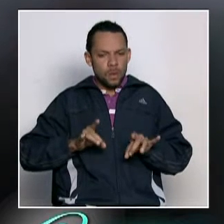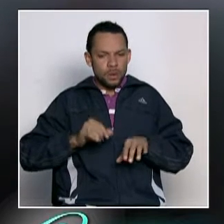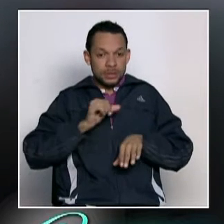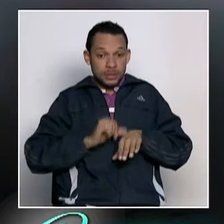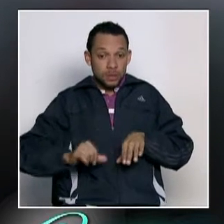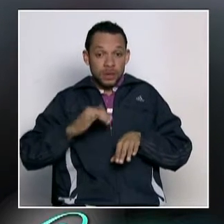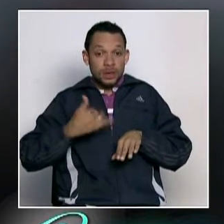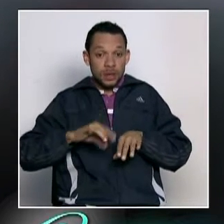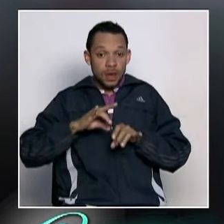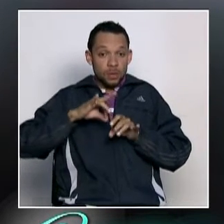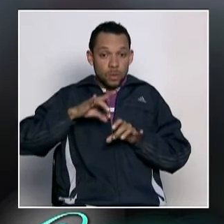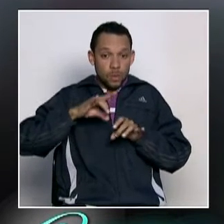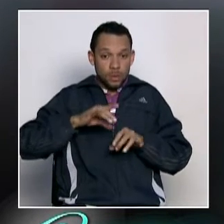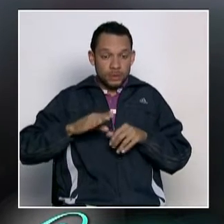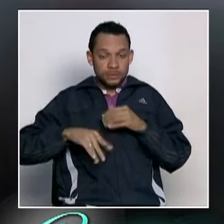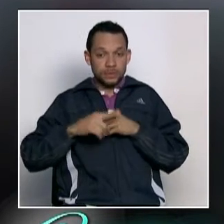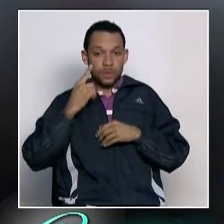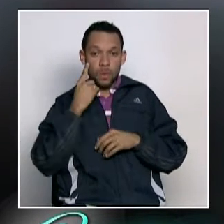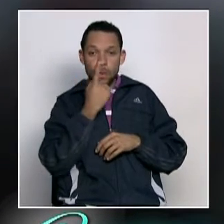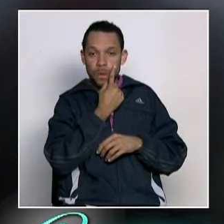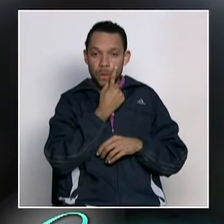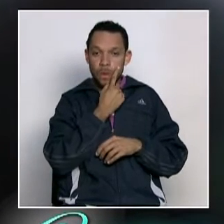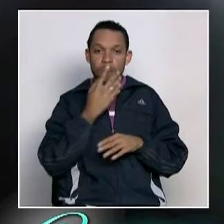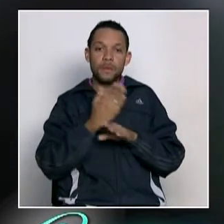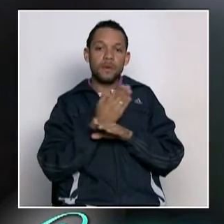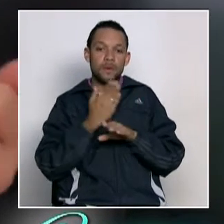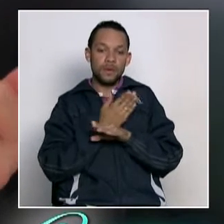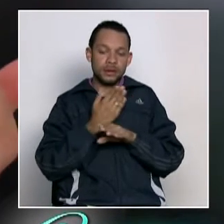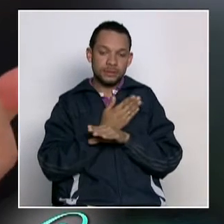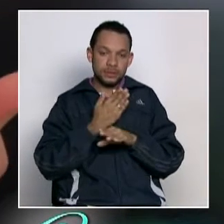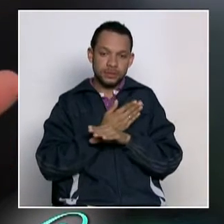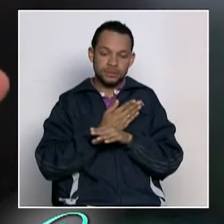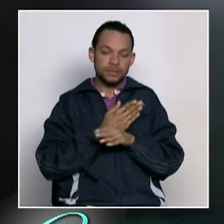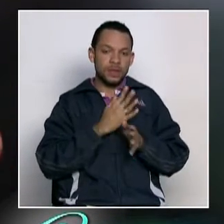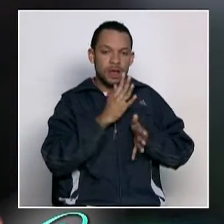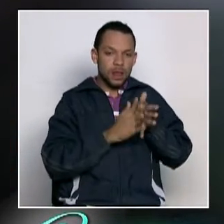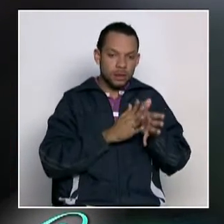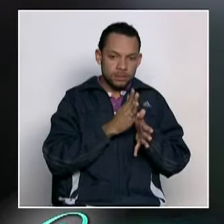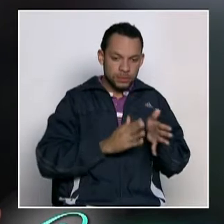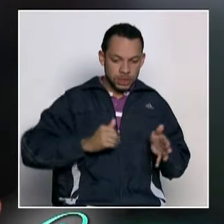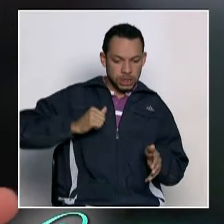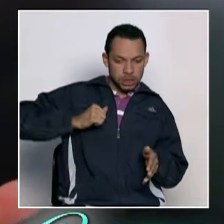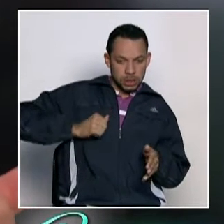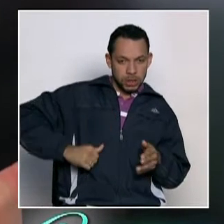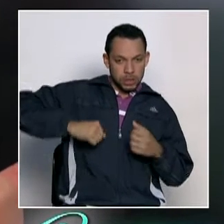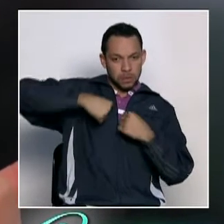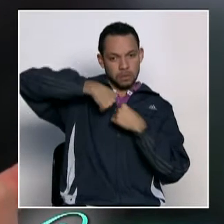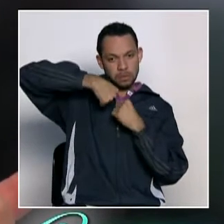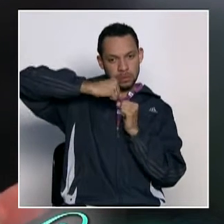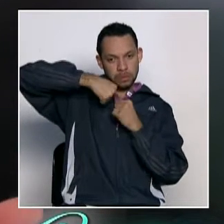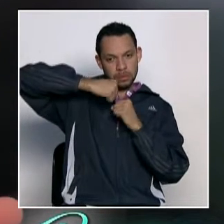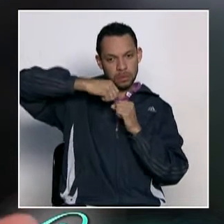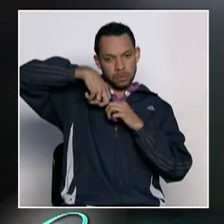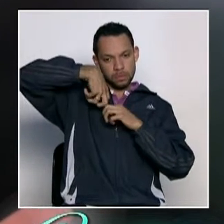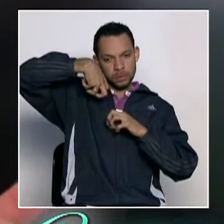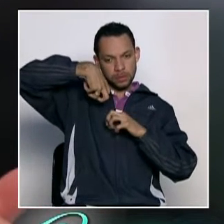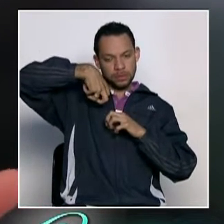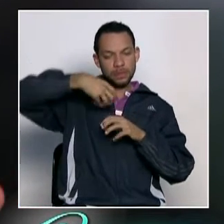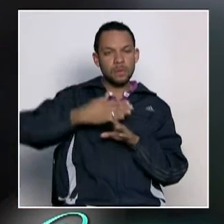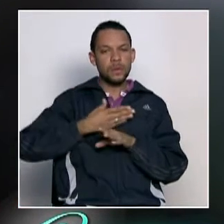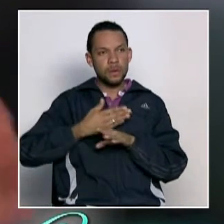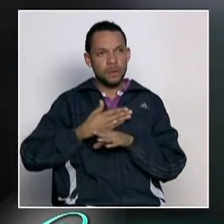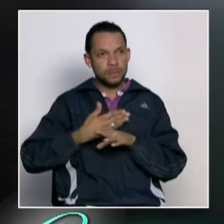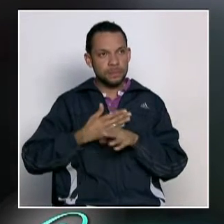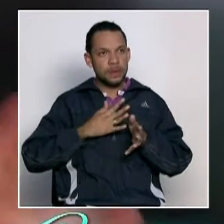y tenía problemas en ojo derecho. ¿No mejoró con tratamiento de ortopedia? Le hicieron cirugía de rodilla, le hicieron la ortopedia, le